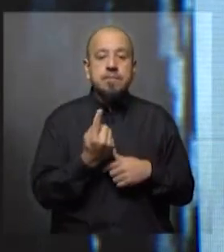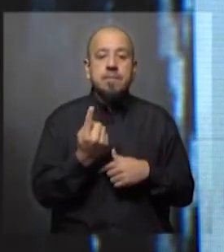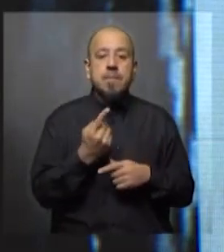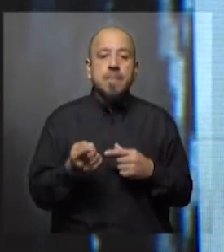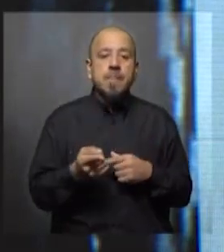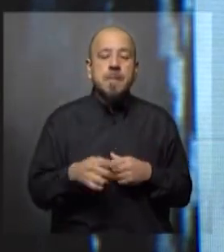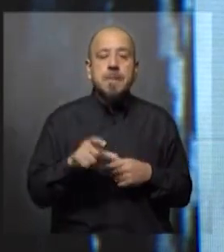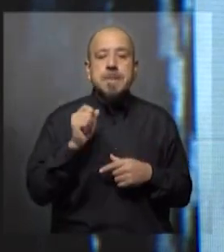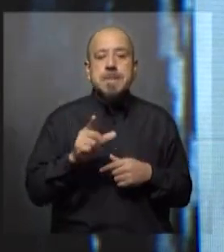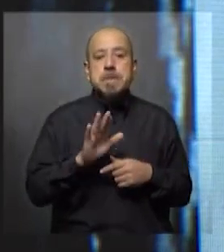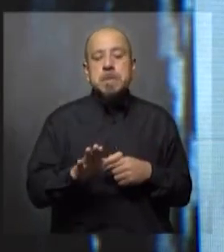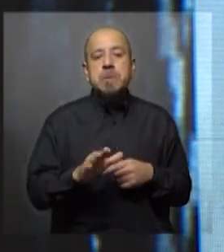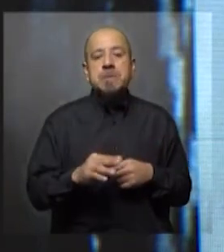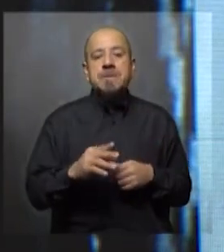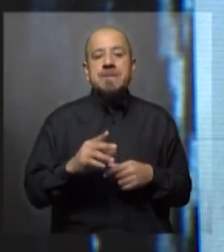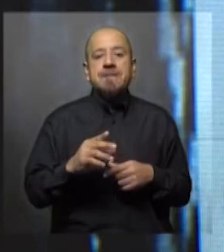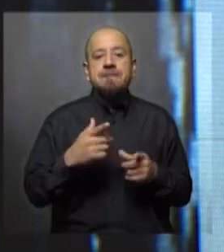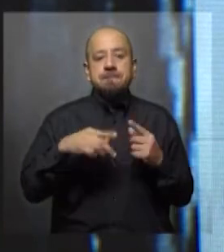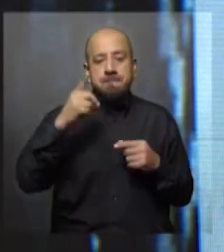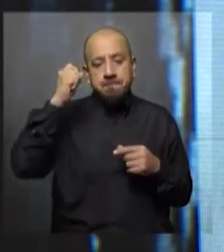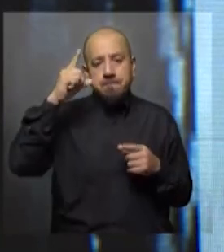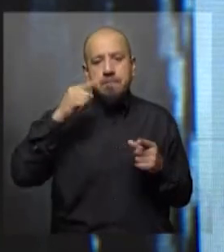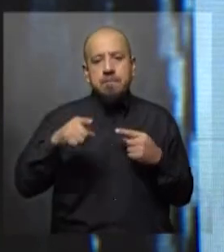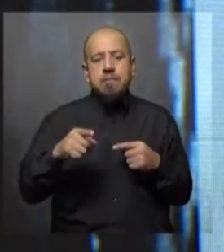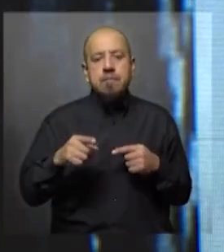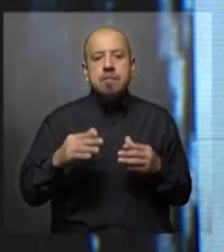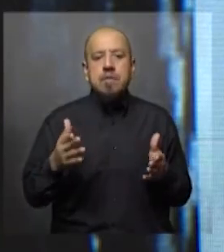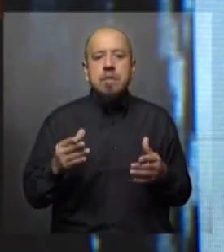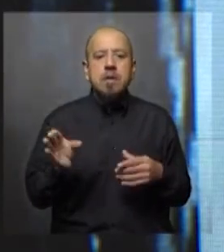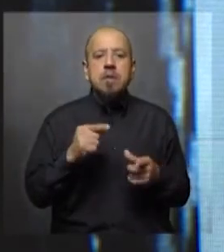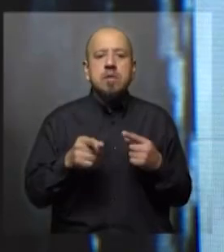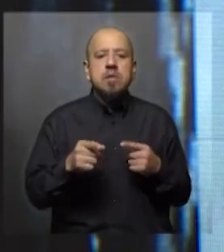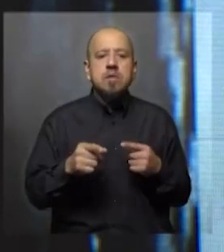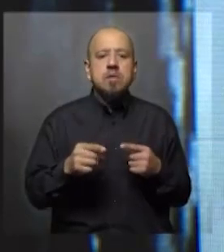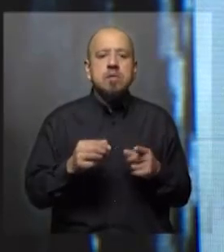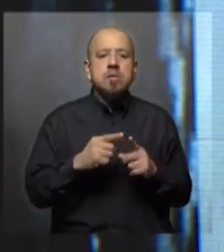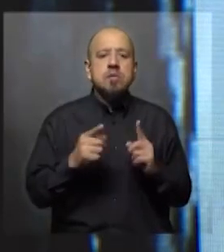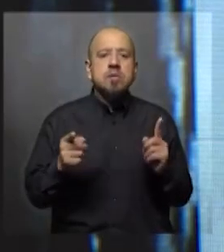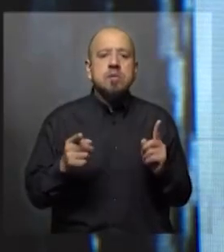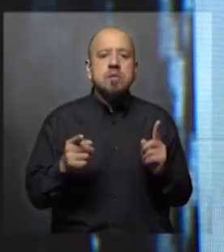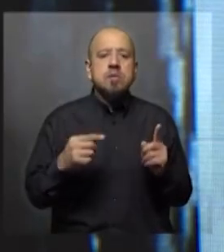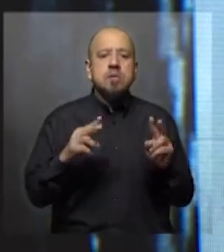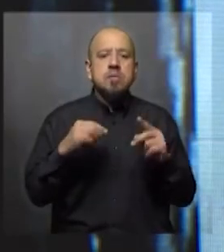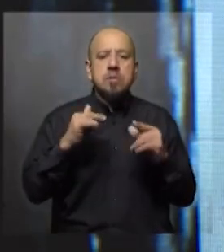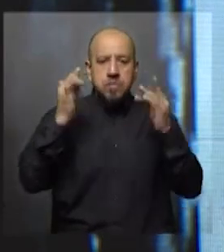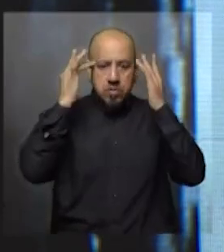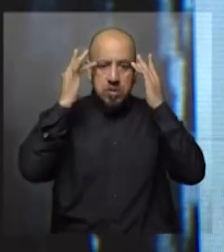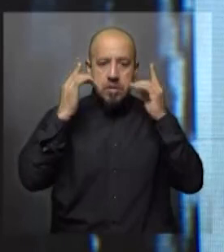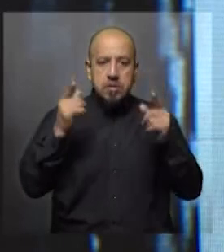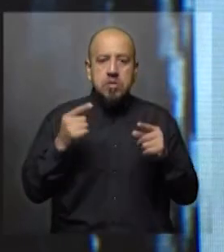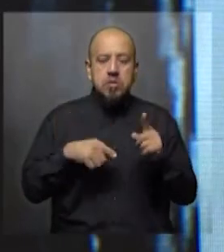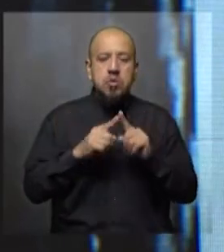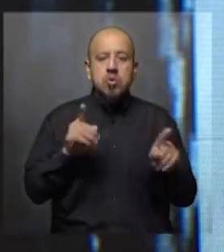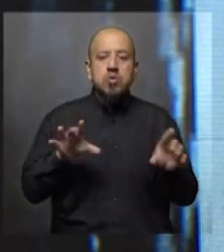propia de formación en toda la extensión de los espacios educativos y no solamente